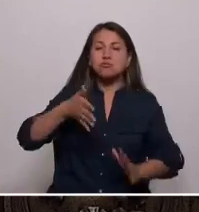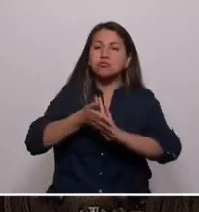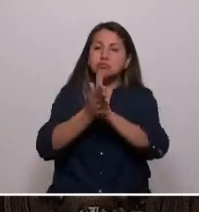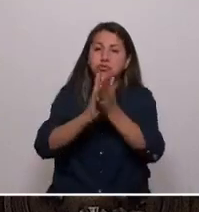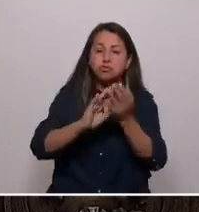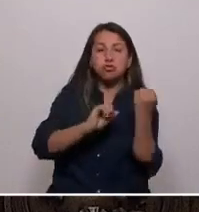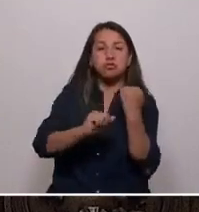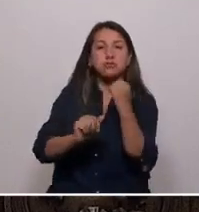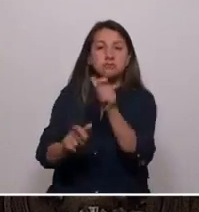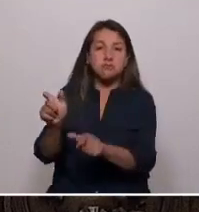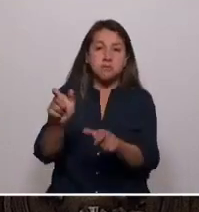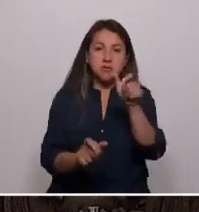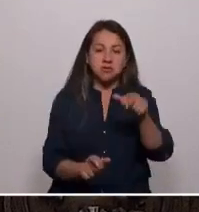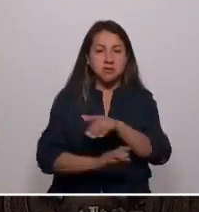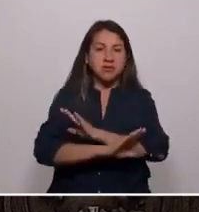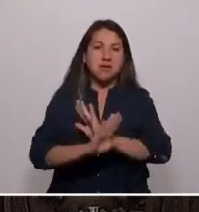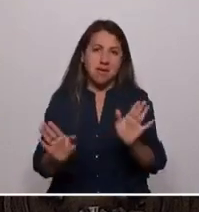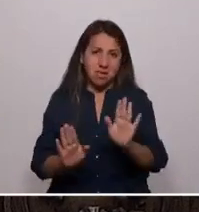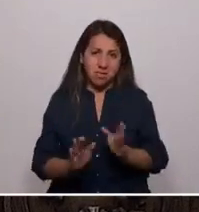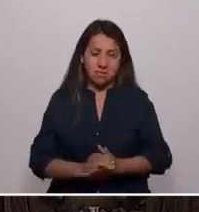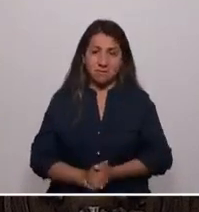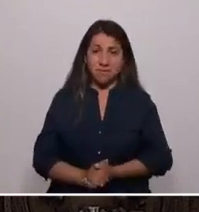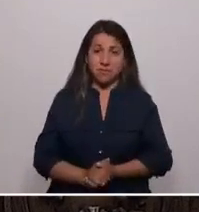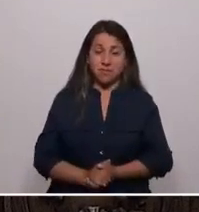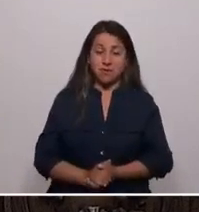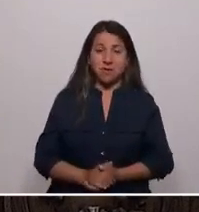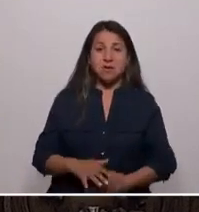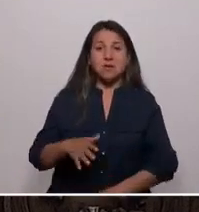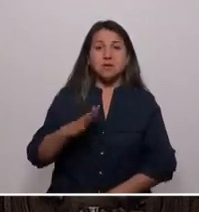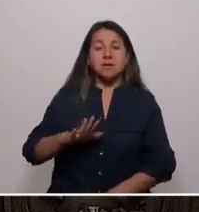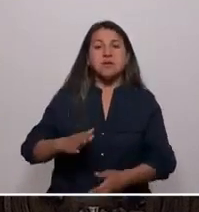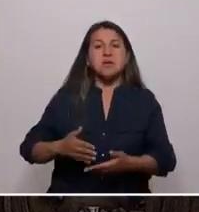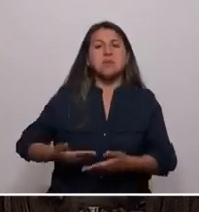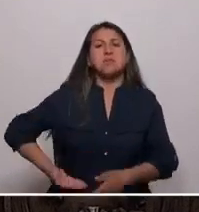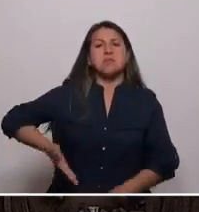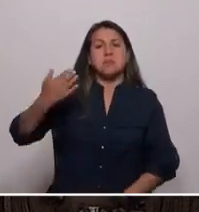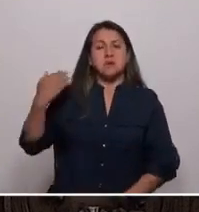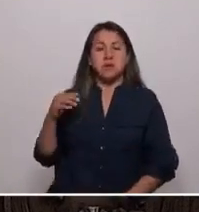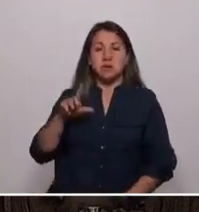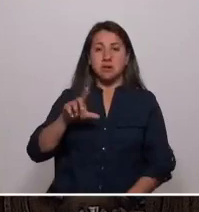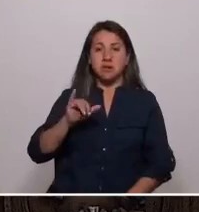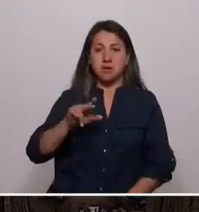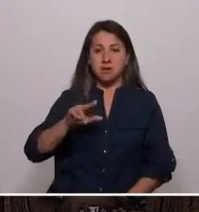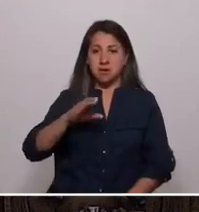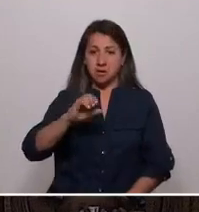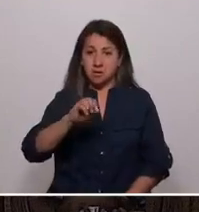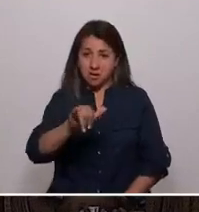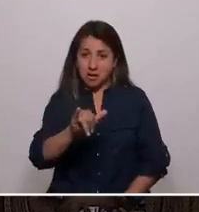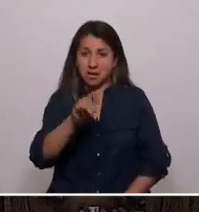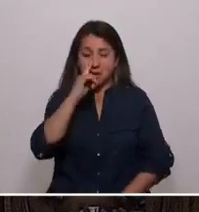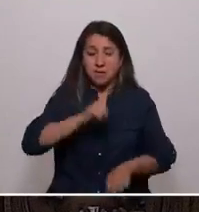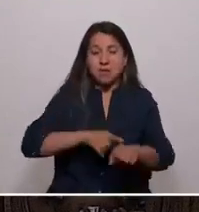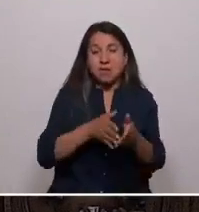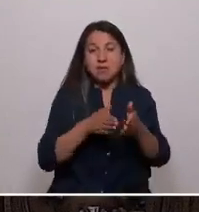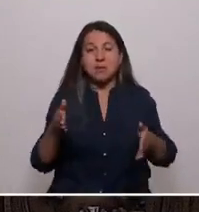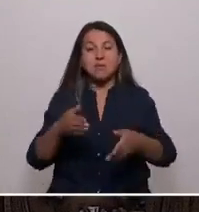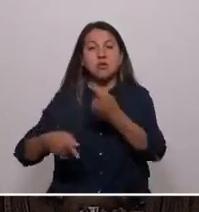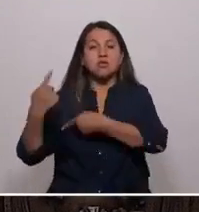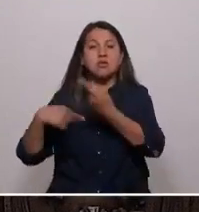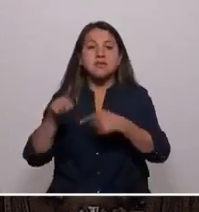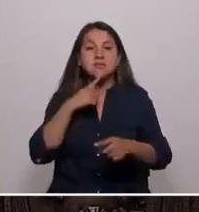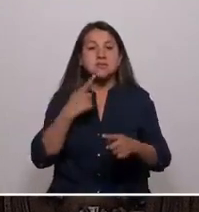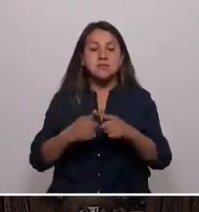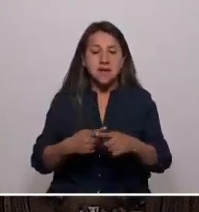las personas, nada. Si nos remontamos a los campos del IRCAI, o incluso antes, al periodo que los historiadores denominan